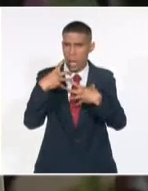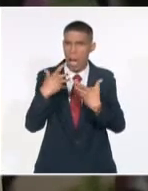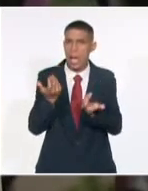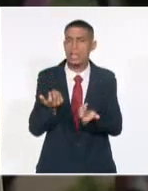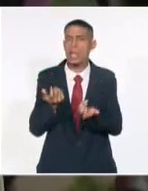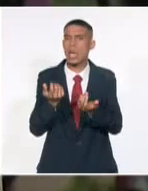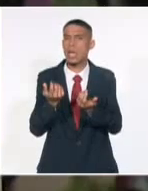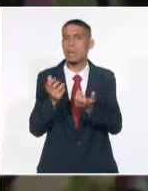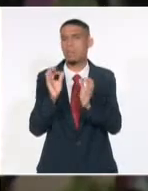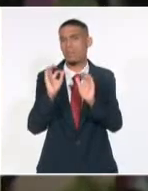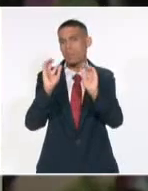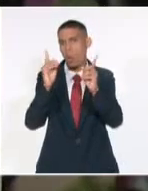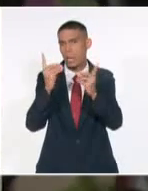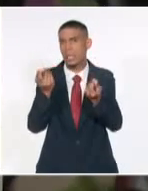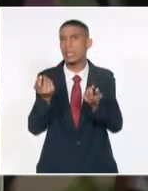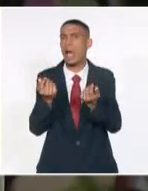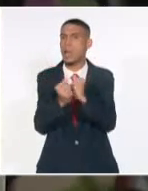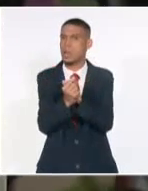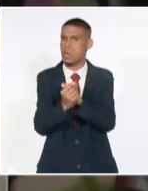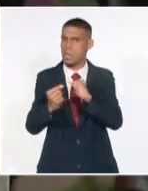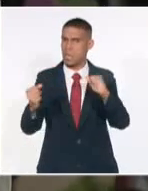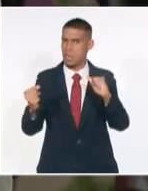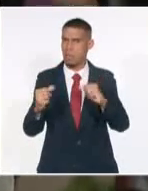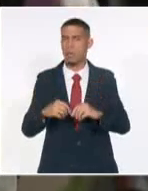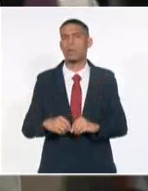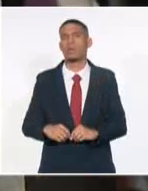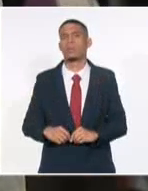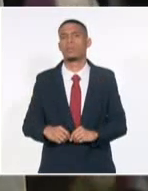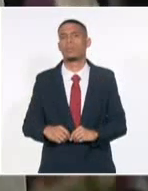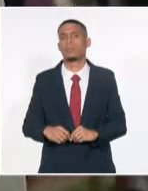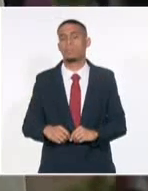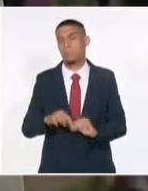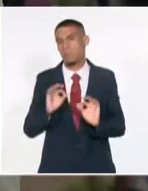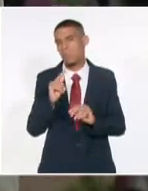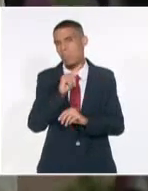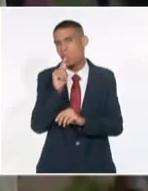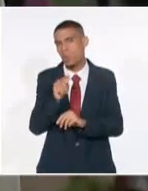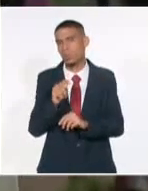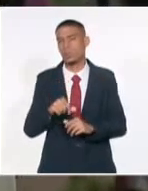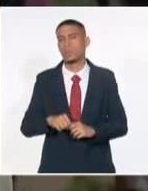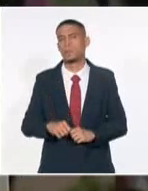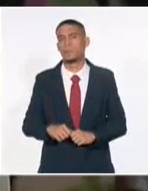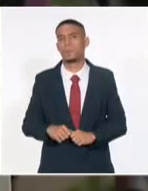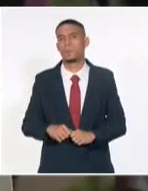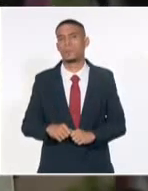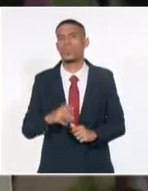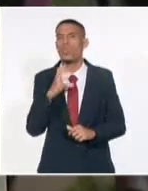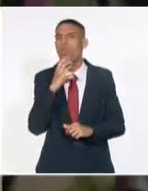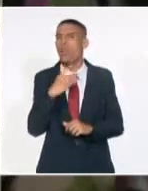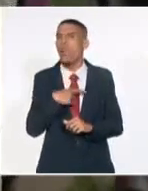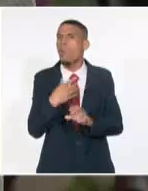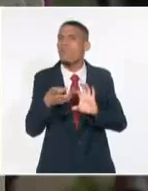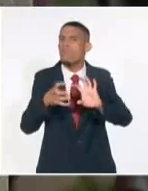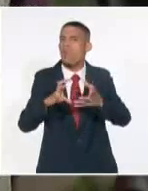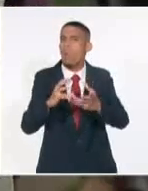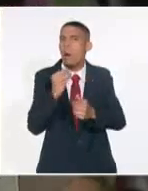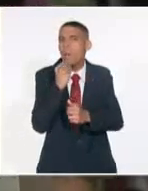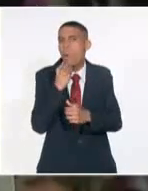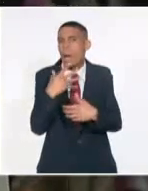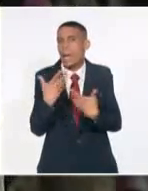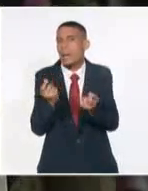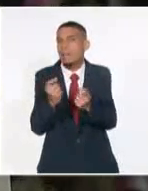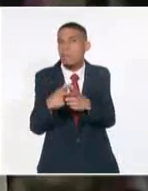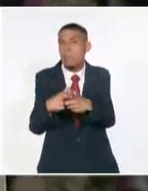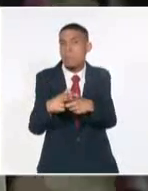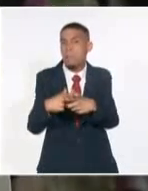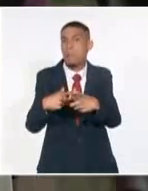diplomacia y política de Cuba, en cuanto a que el BRICS, de qué manera se puede aumentar